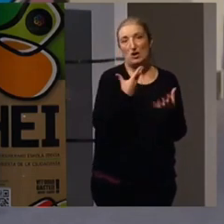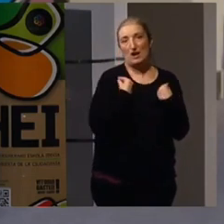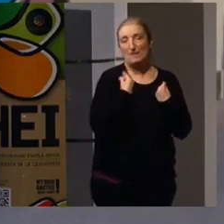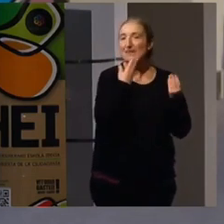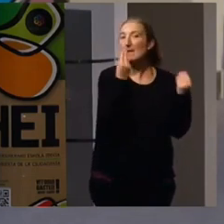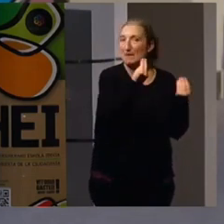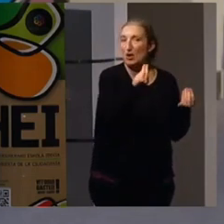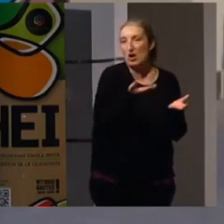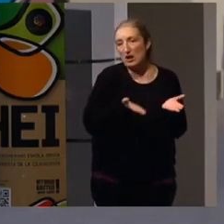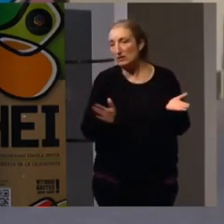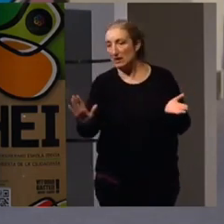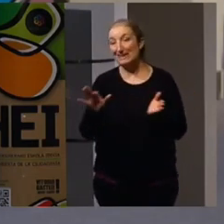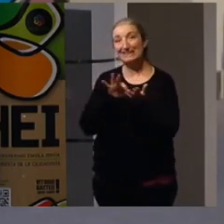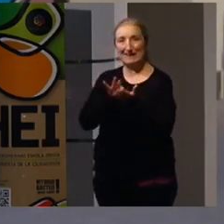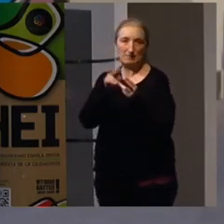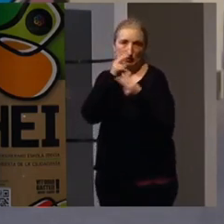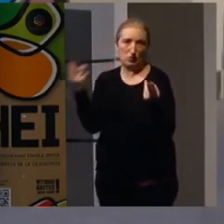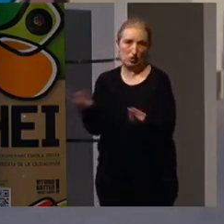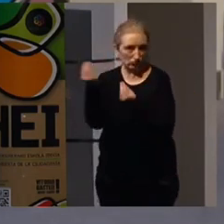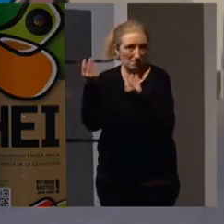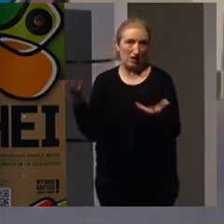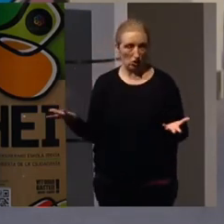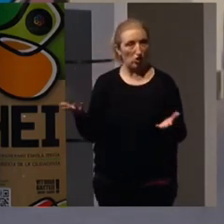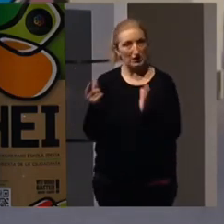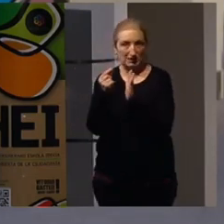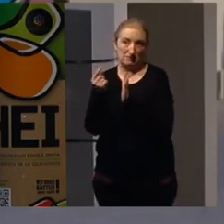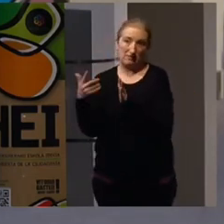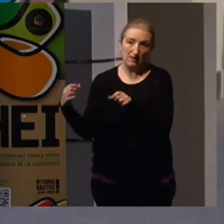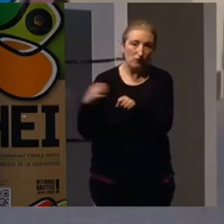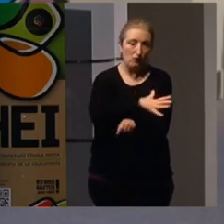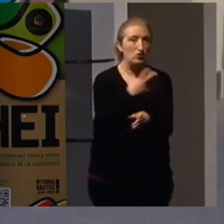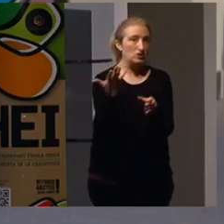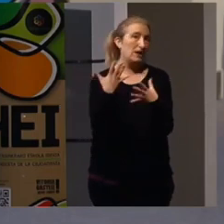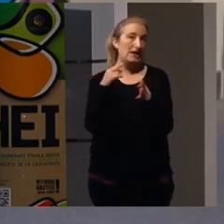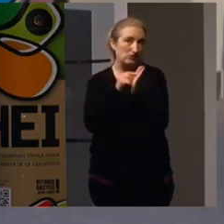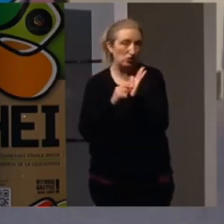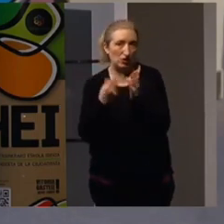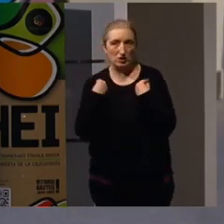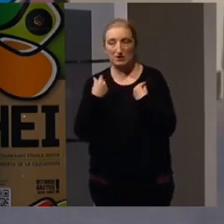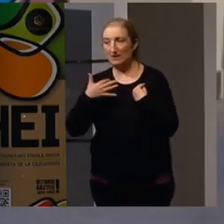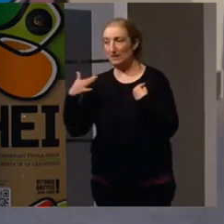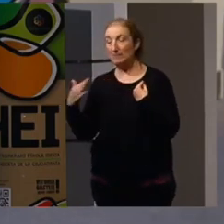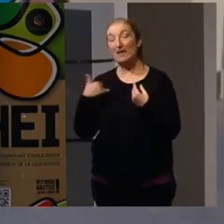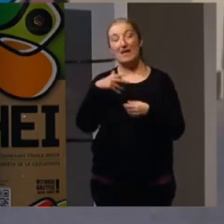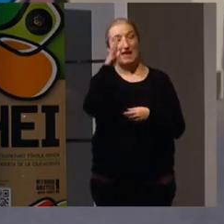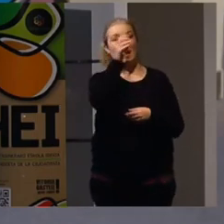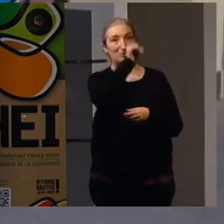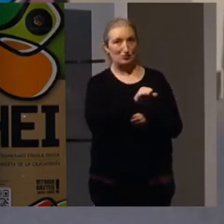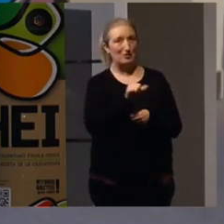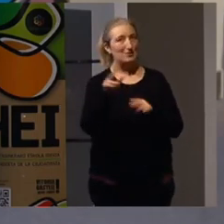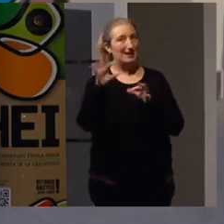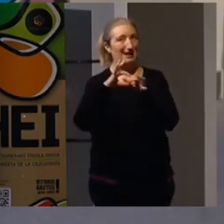vida y va por una mejora de los servicios públicos, que son una de esas condiciones de vida, vaya. Mira, escuchándote y en relación un poco a la